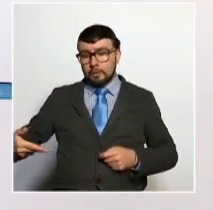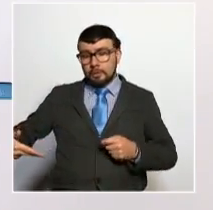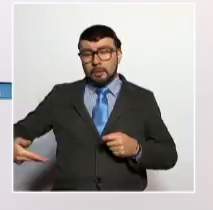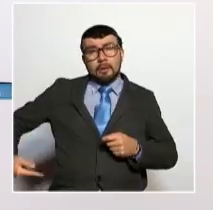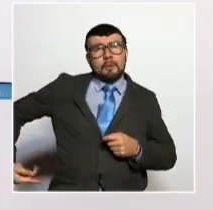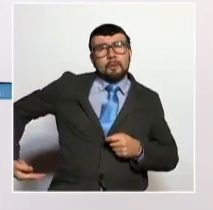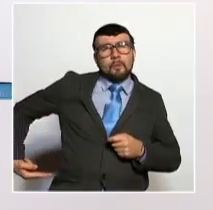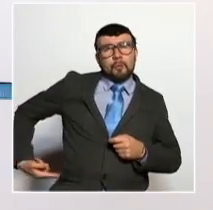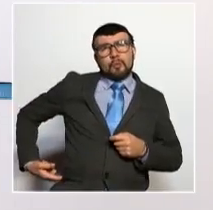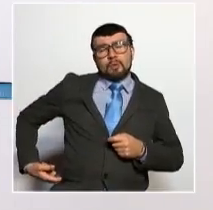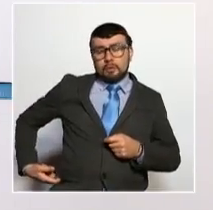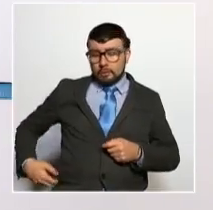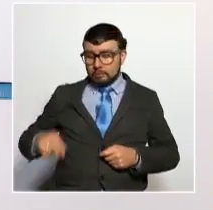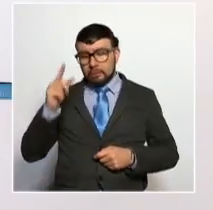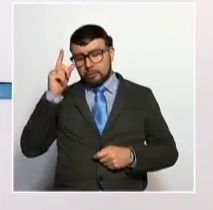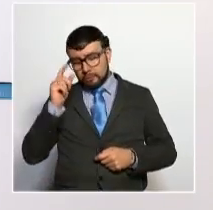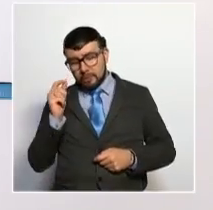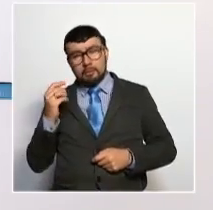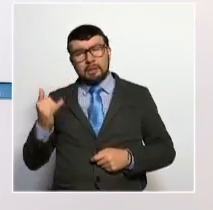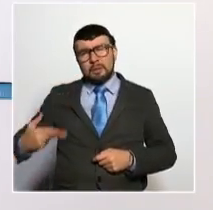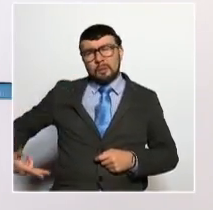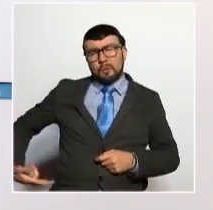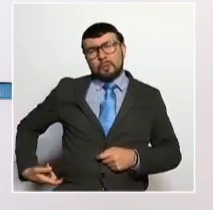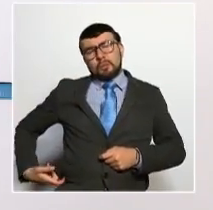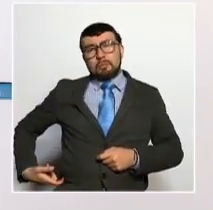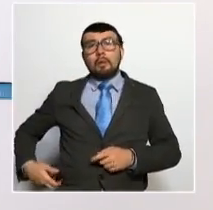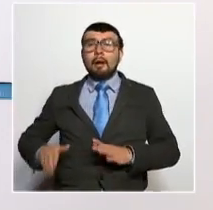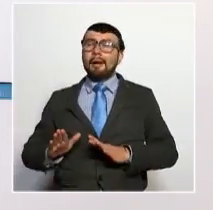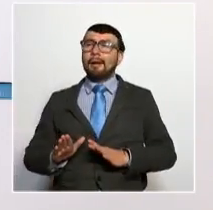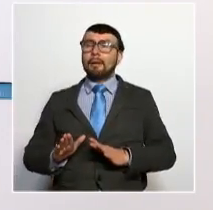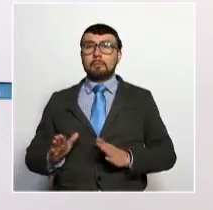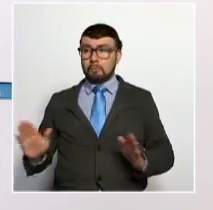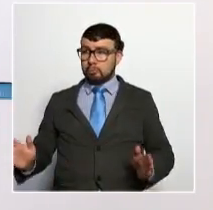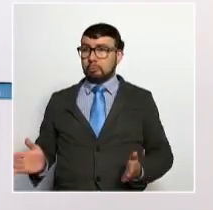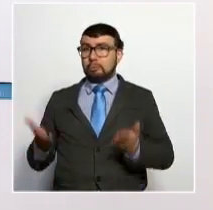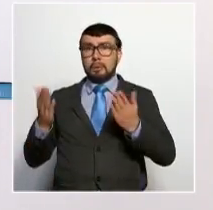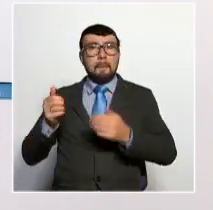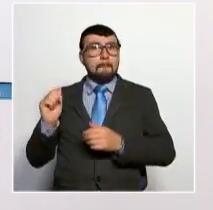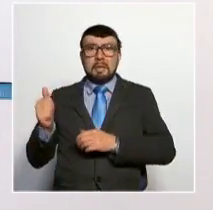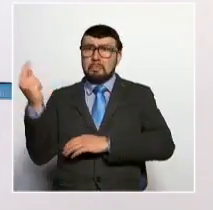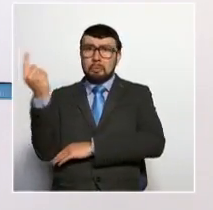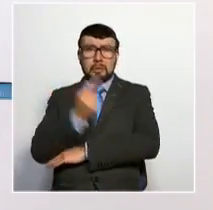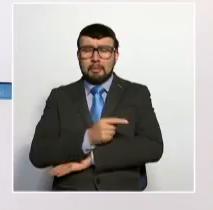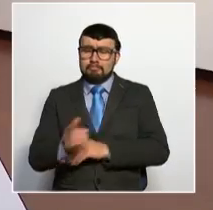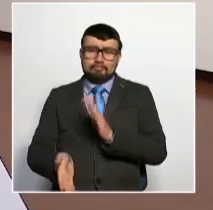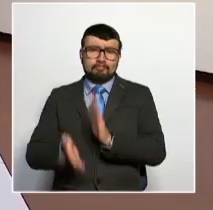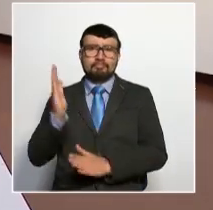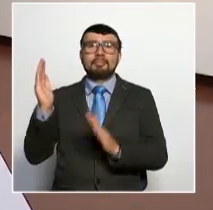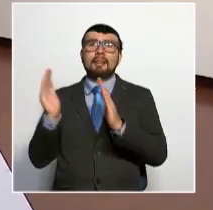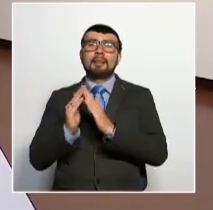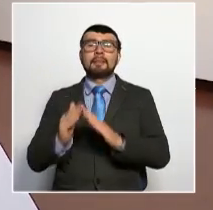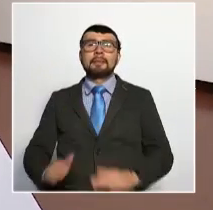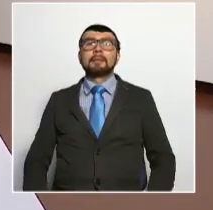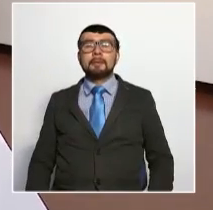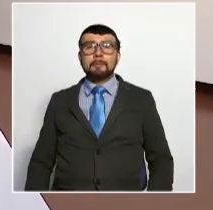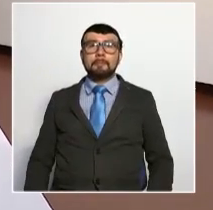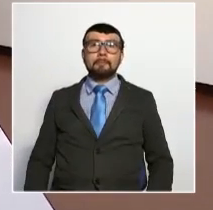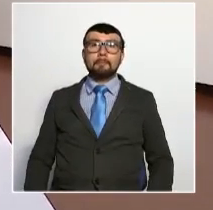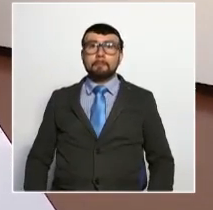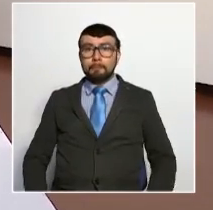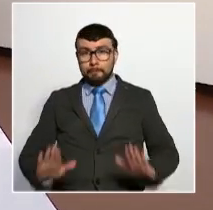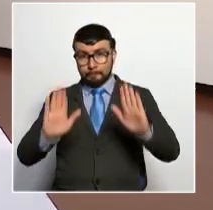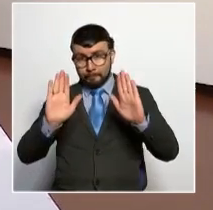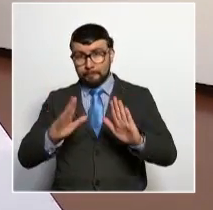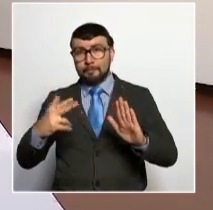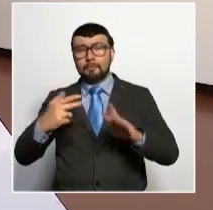raquídea, no se duerme por completo la paciente y se va a recuperar tan rápido que el mismo día regresa a casa. Ok, vamos a este corte de comerciales